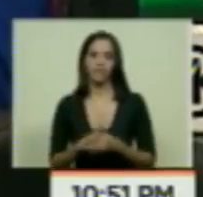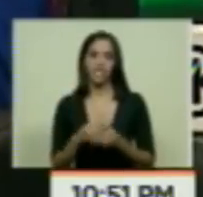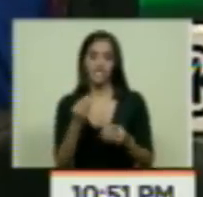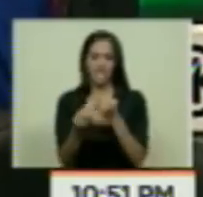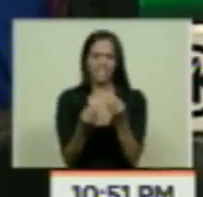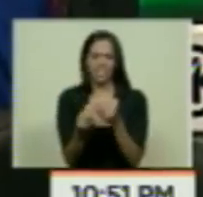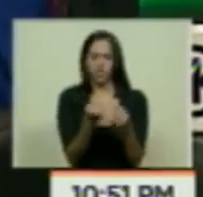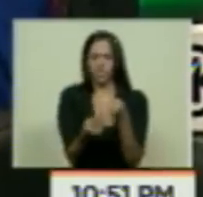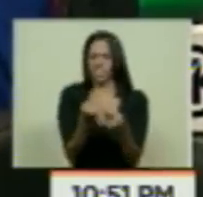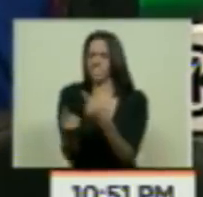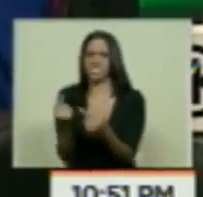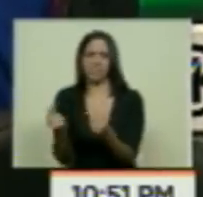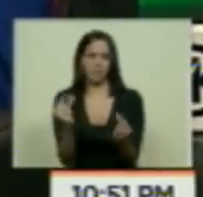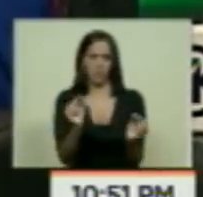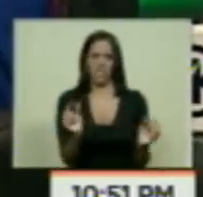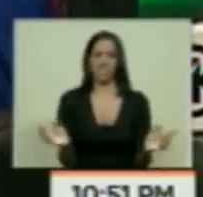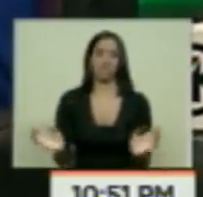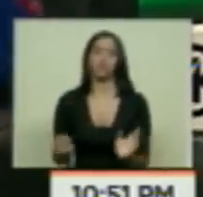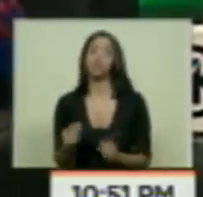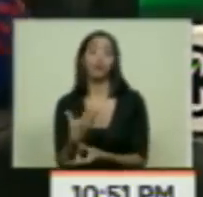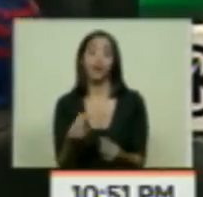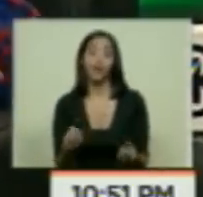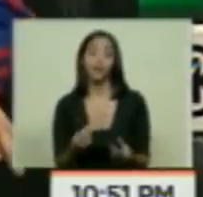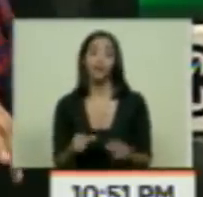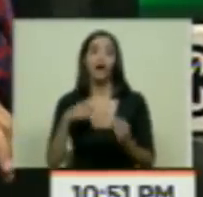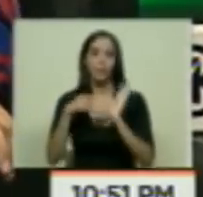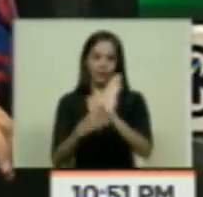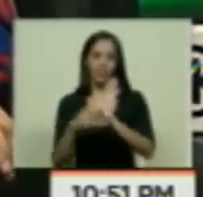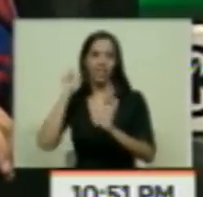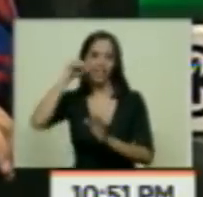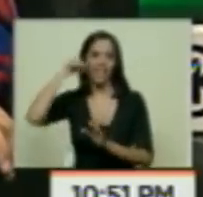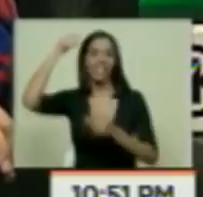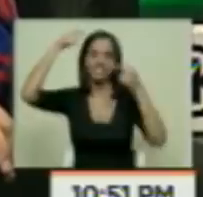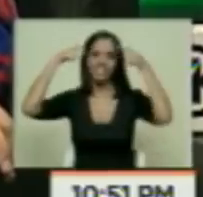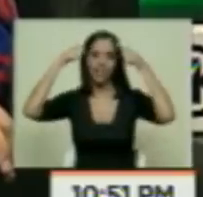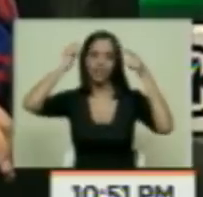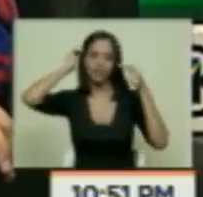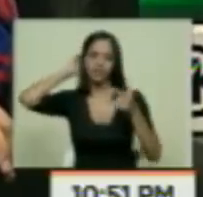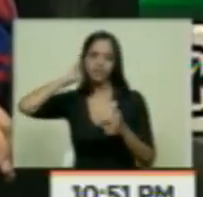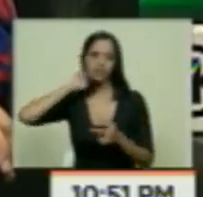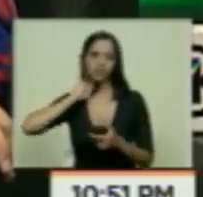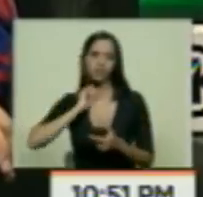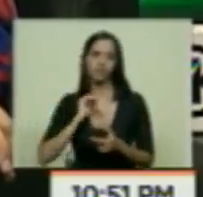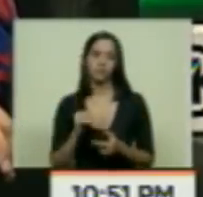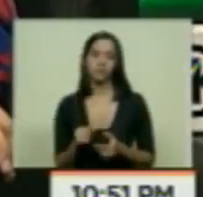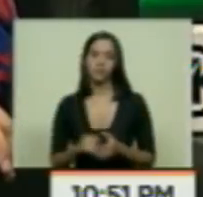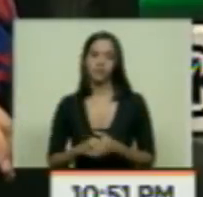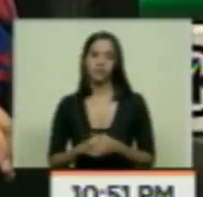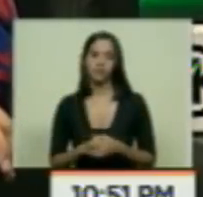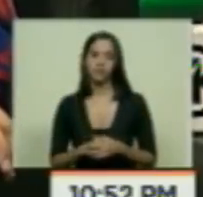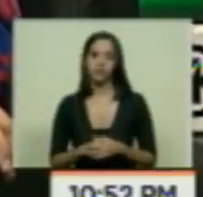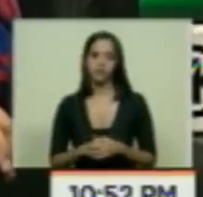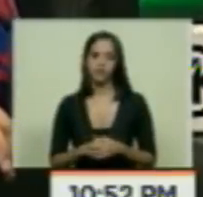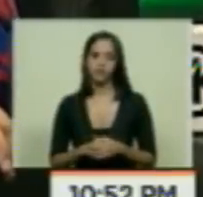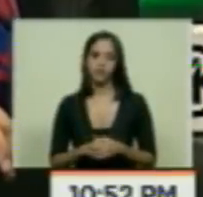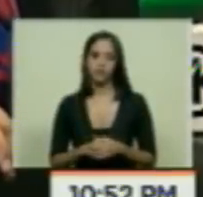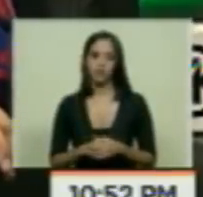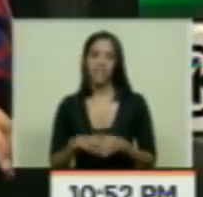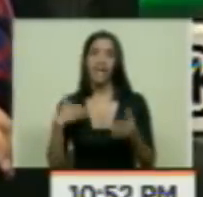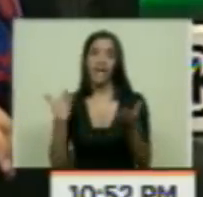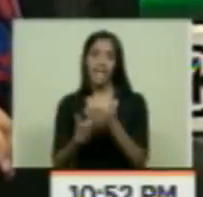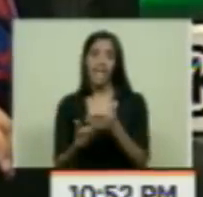por allí. O sea, y generar cosas. Pero bueno, vamos a mostrar este video de Hugo Chávez. Vamos a Miraflores. Es hasta